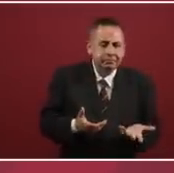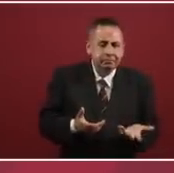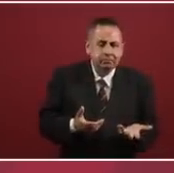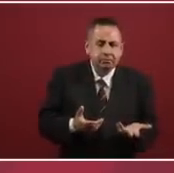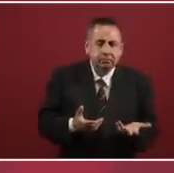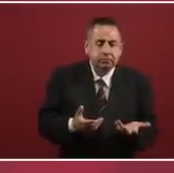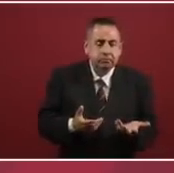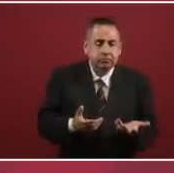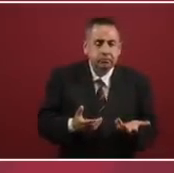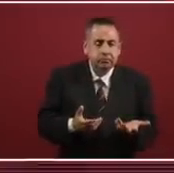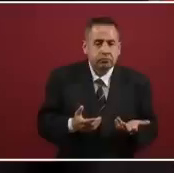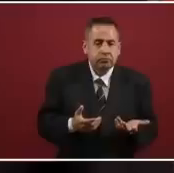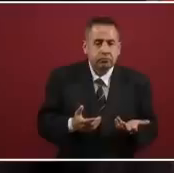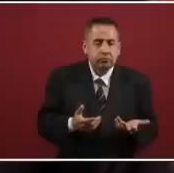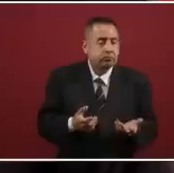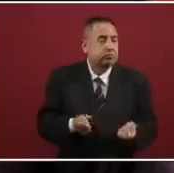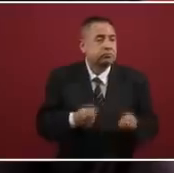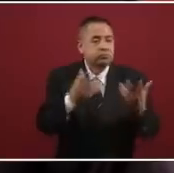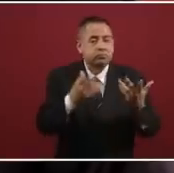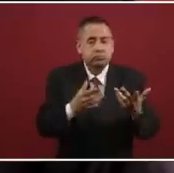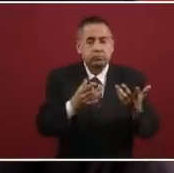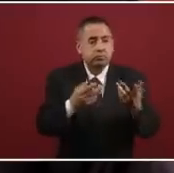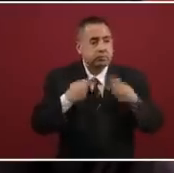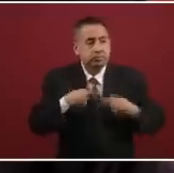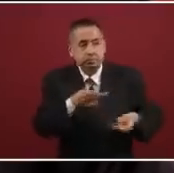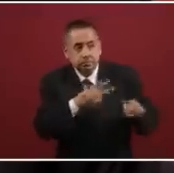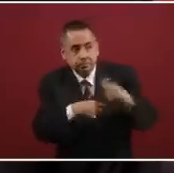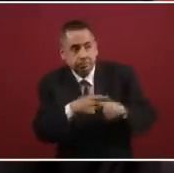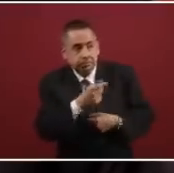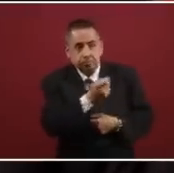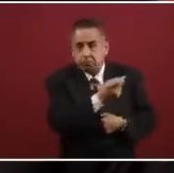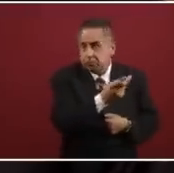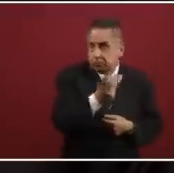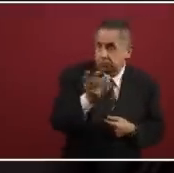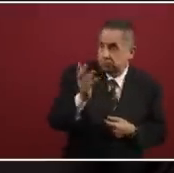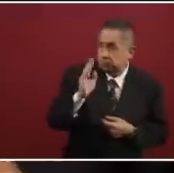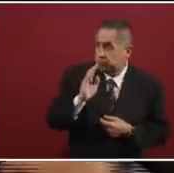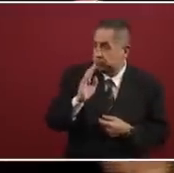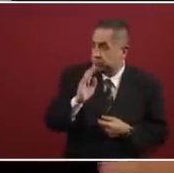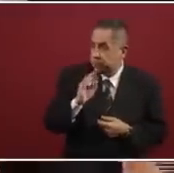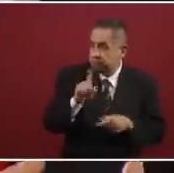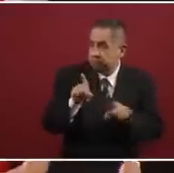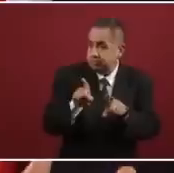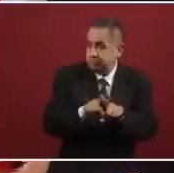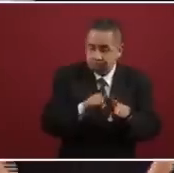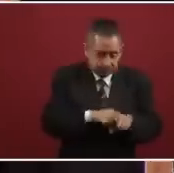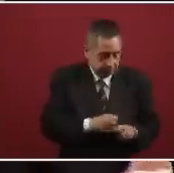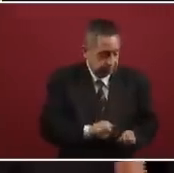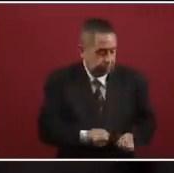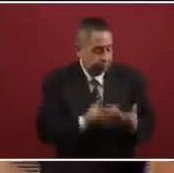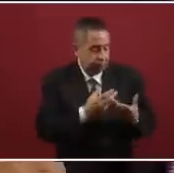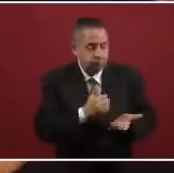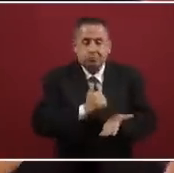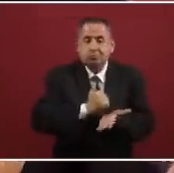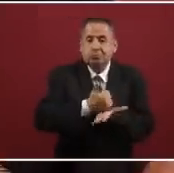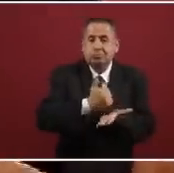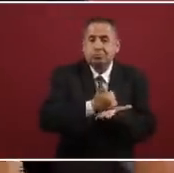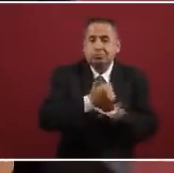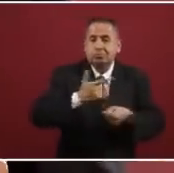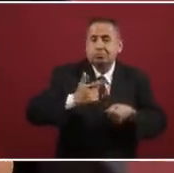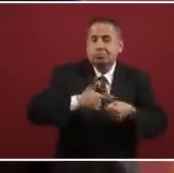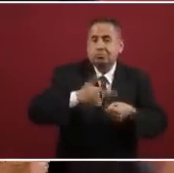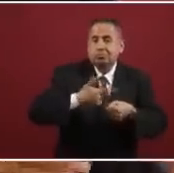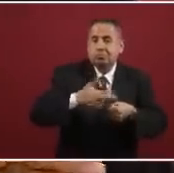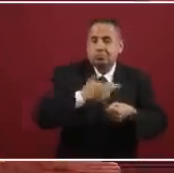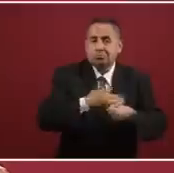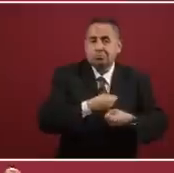el número de participantes era el mismo del número de botellas de